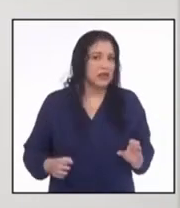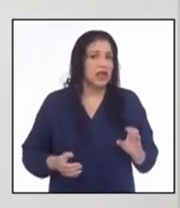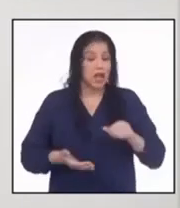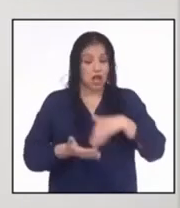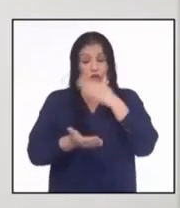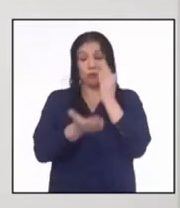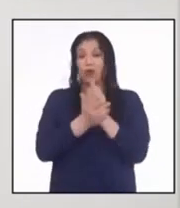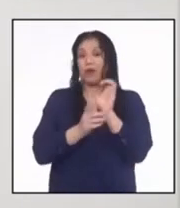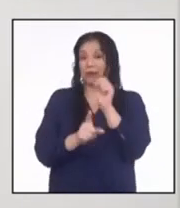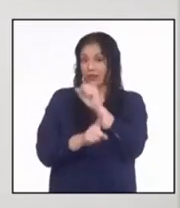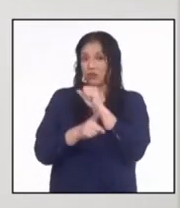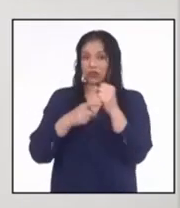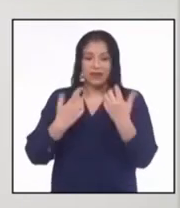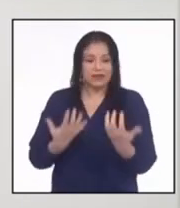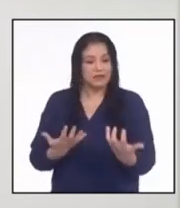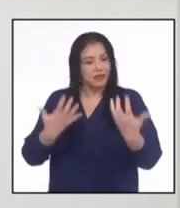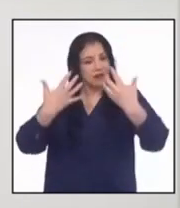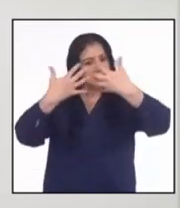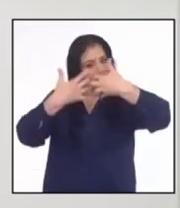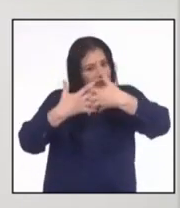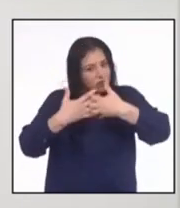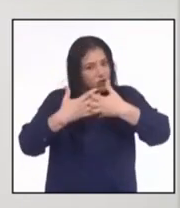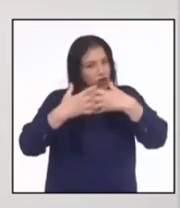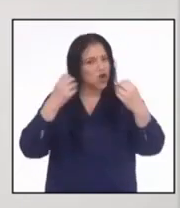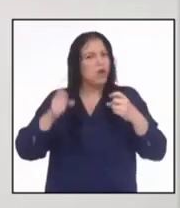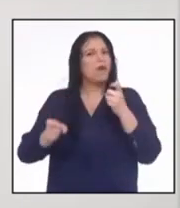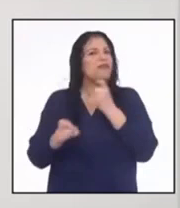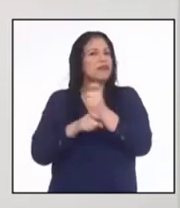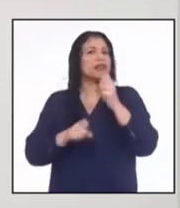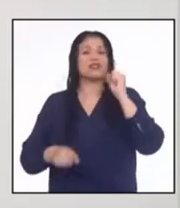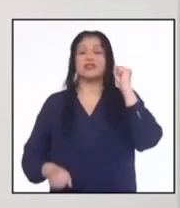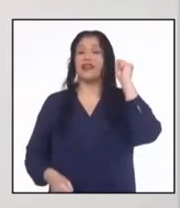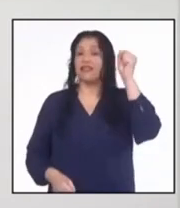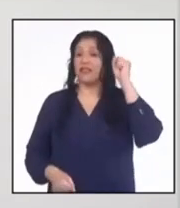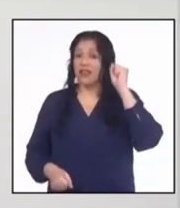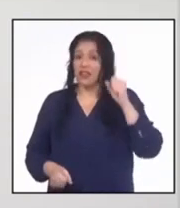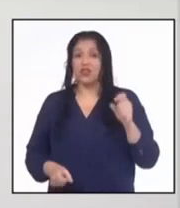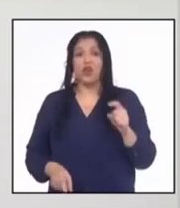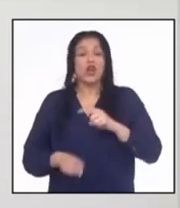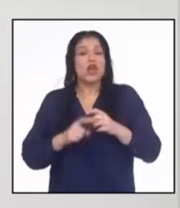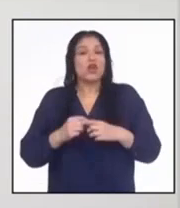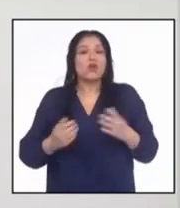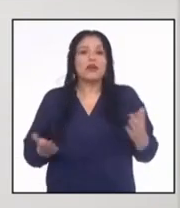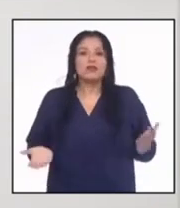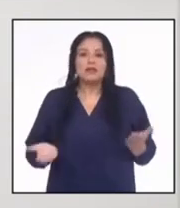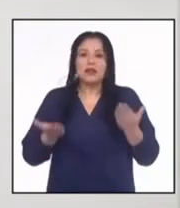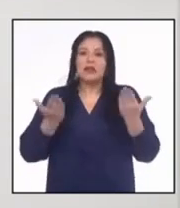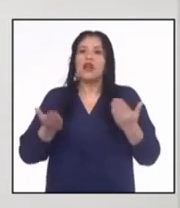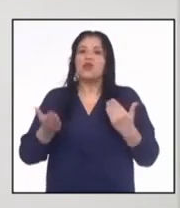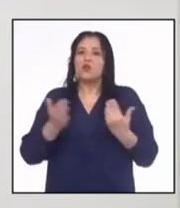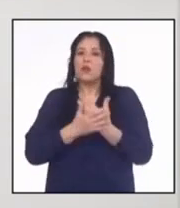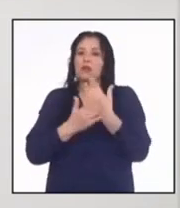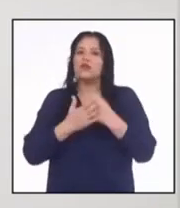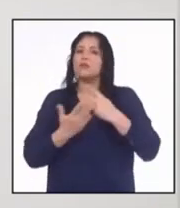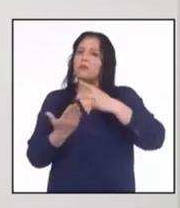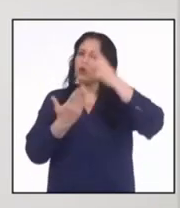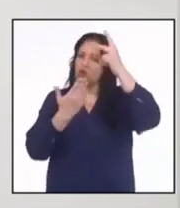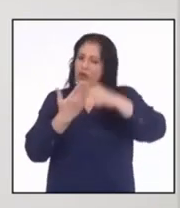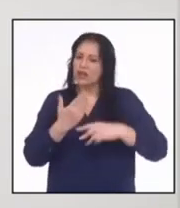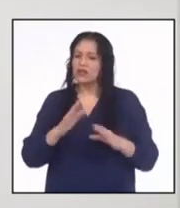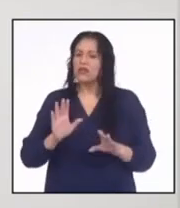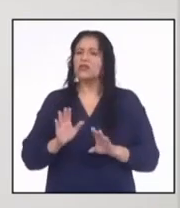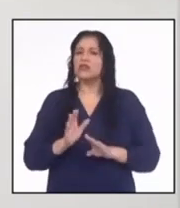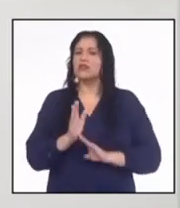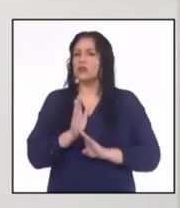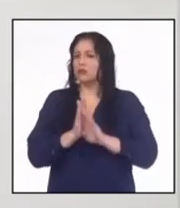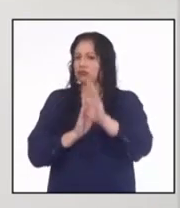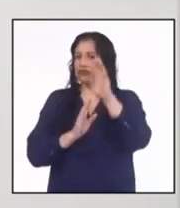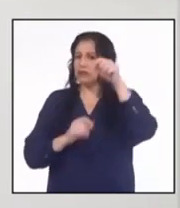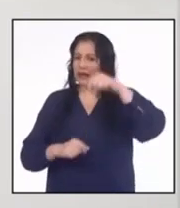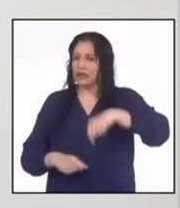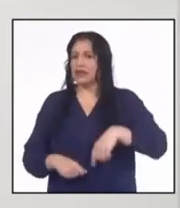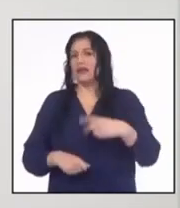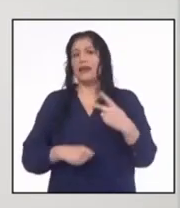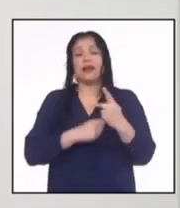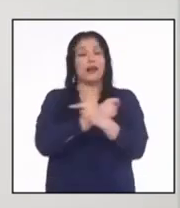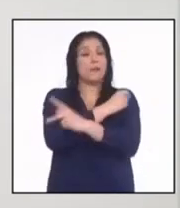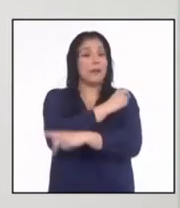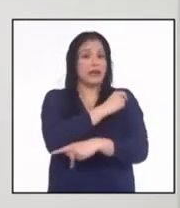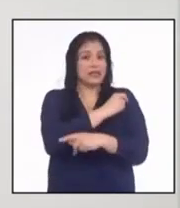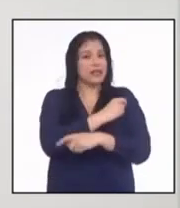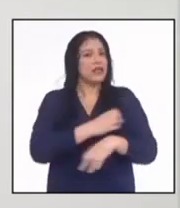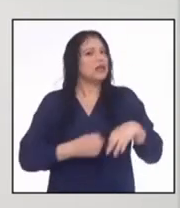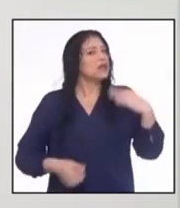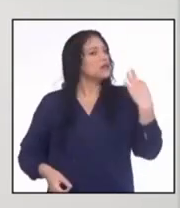conflictos sociales se relacionan con la afectación de derechos y el impulso de proyectos que se desarrollan en el país. Siempre